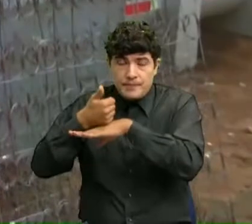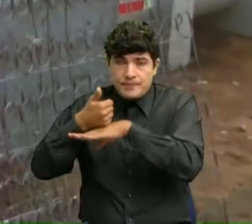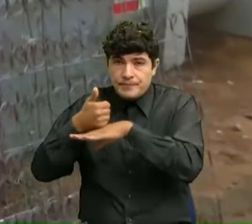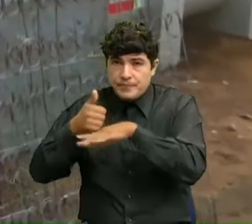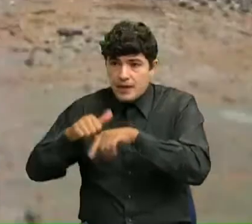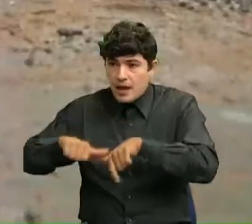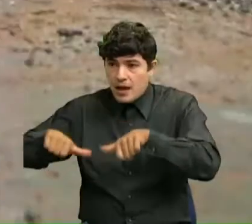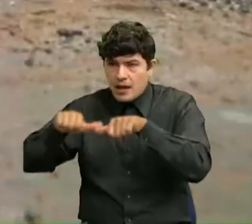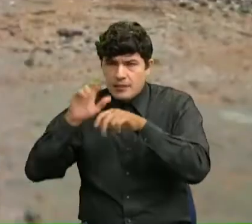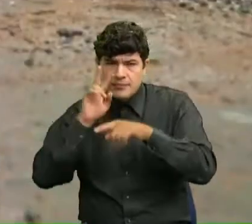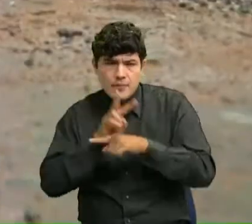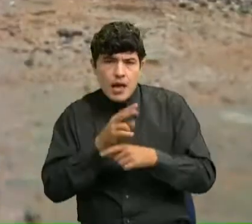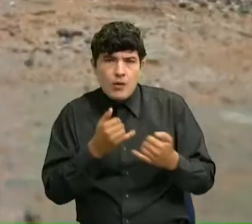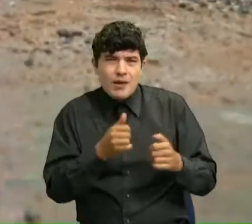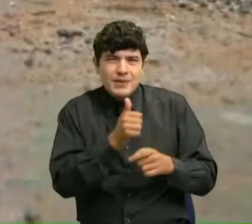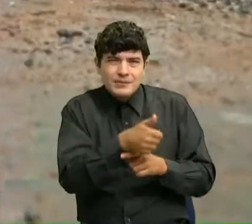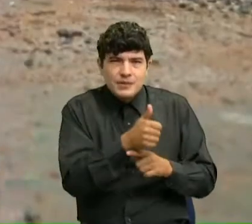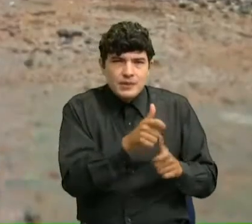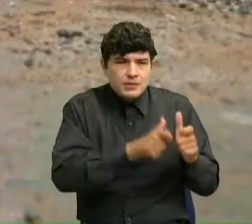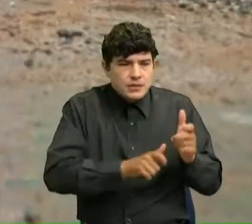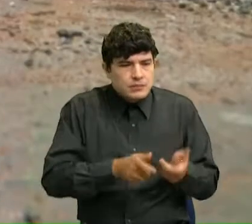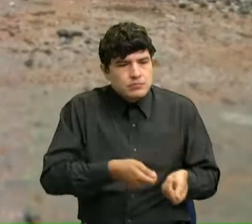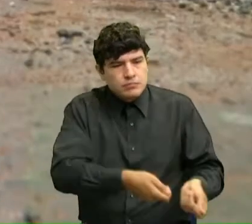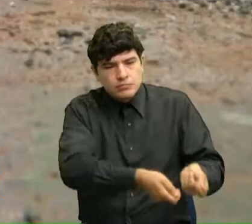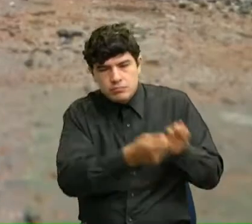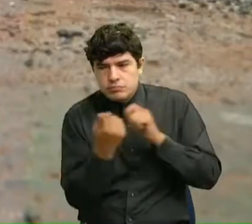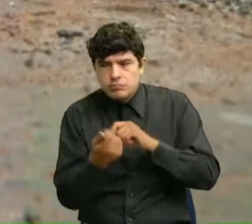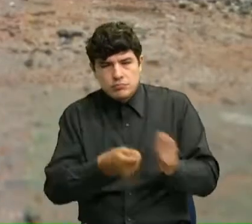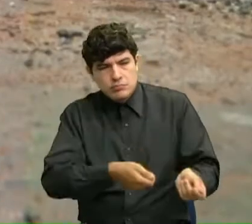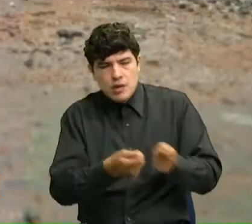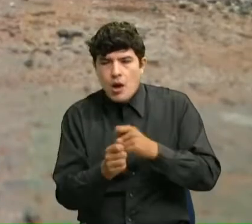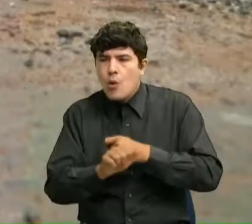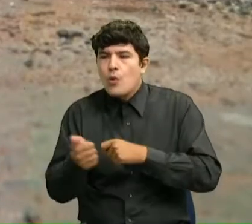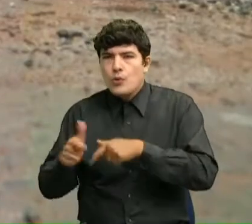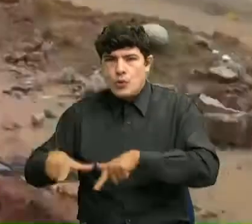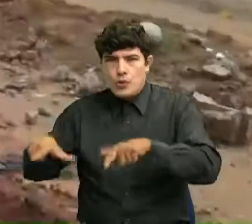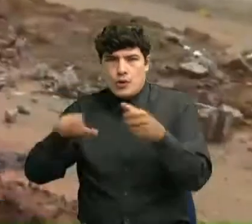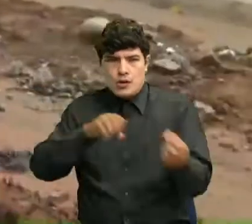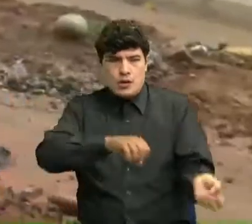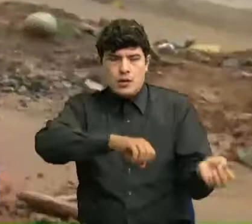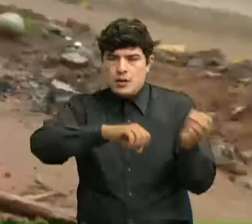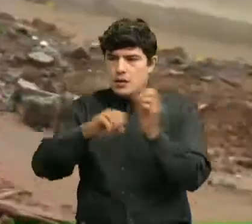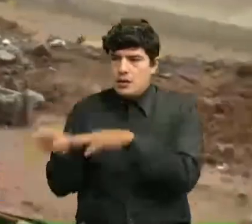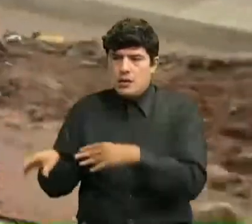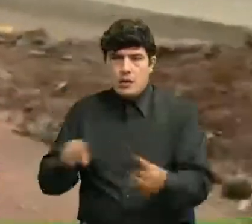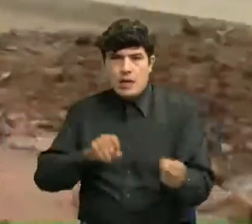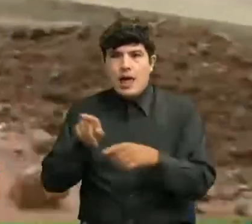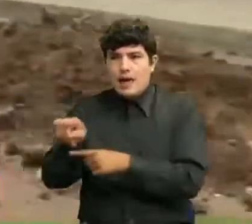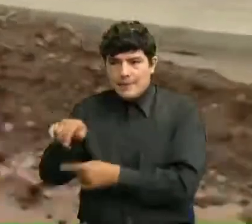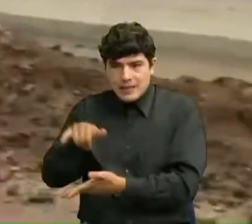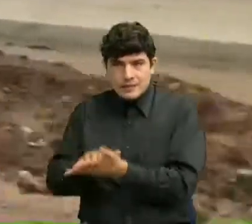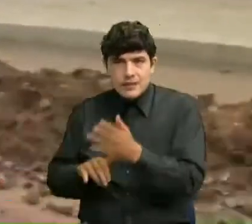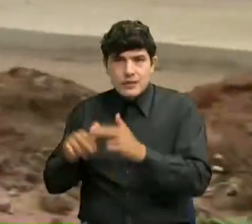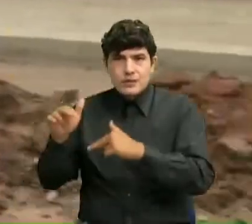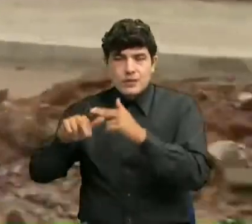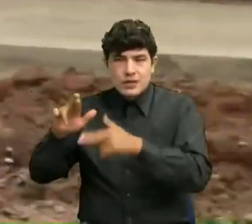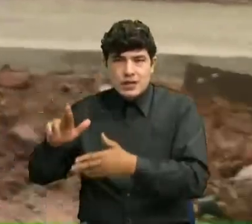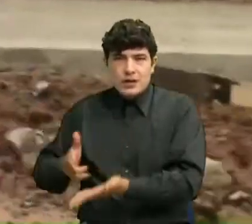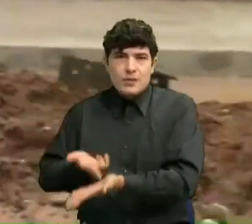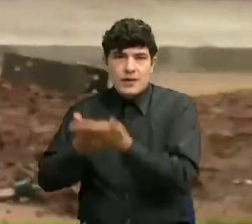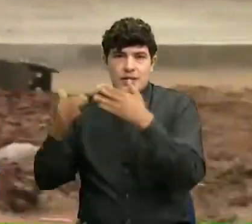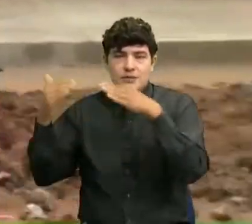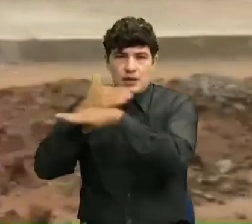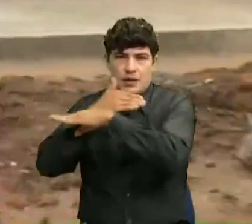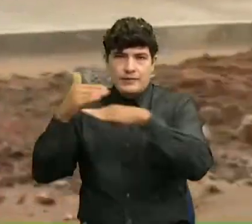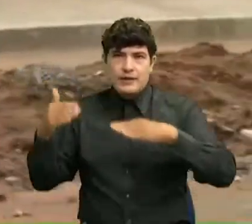las cuadrillas vienen retirando los escombros en otro sector del municipio donde se adelanta la misma obra de recuperación vial si es